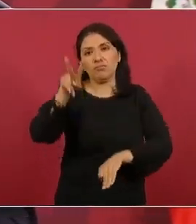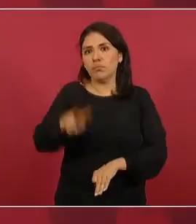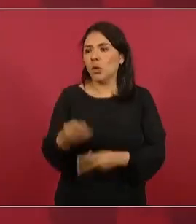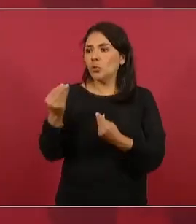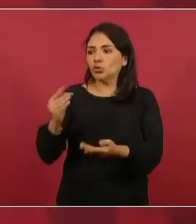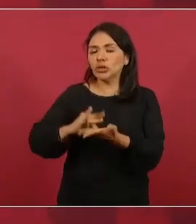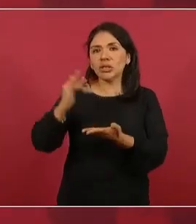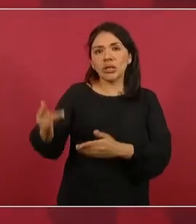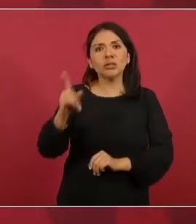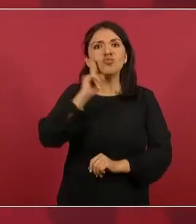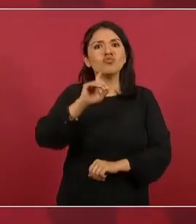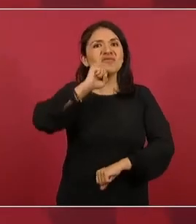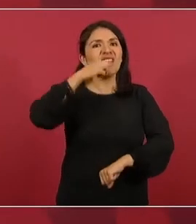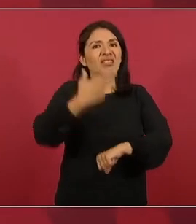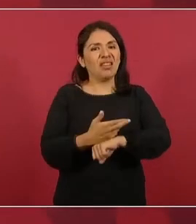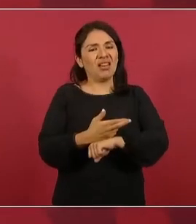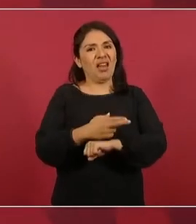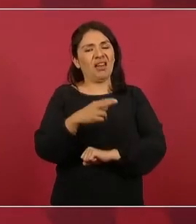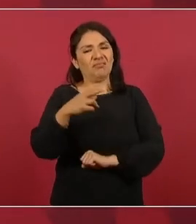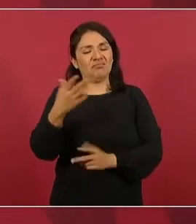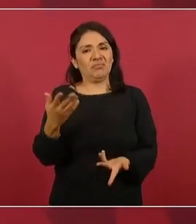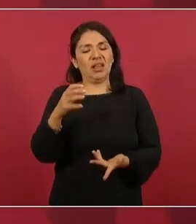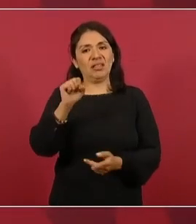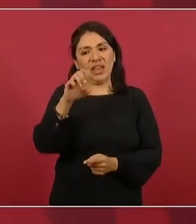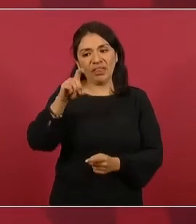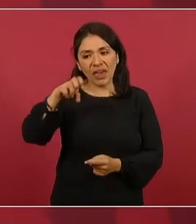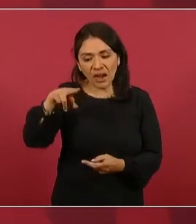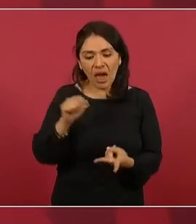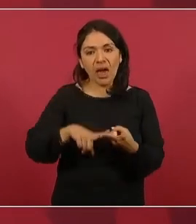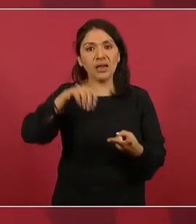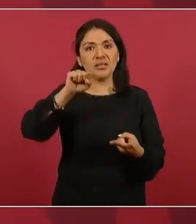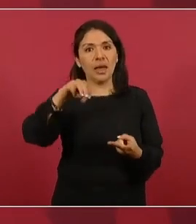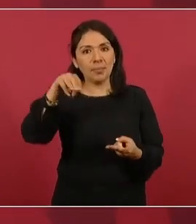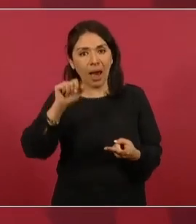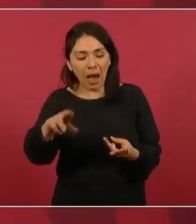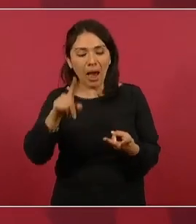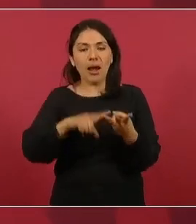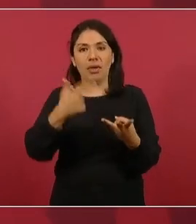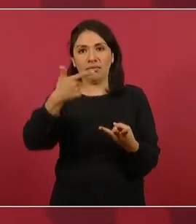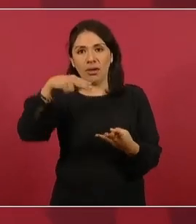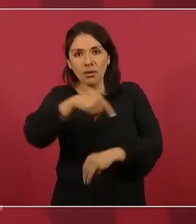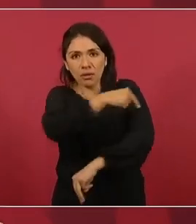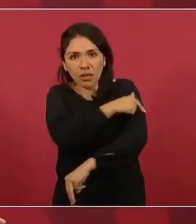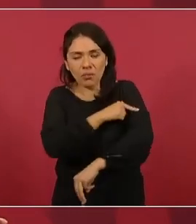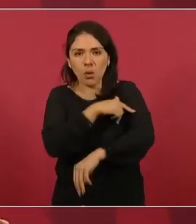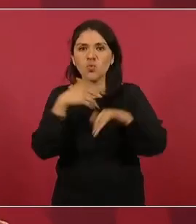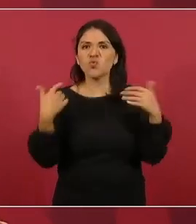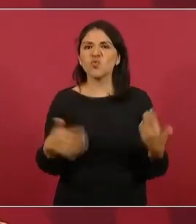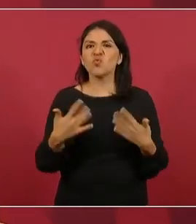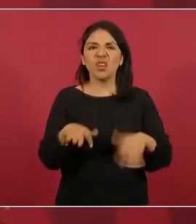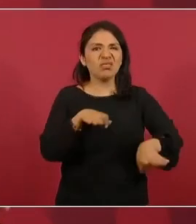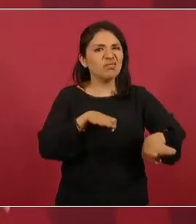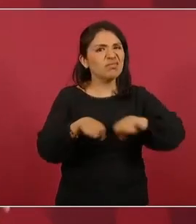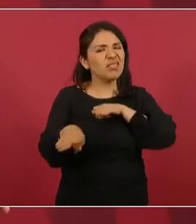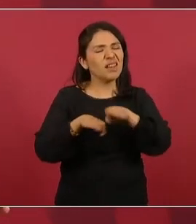a la Secretaría de la Defensa, a la Secretaría de Marina, a la Guardia, hacen un